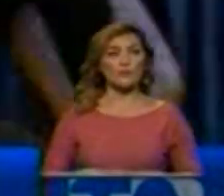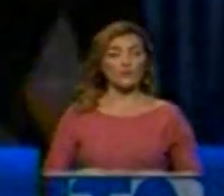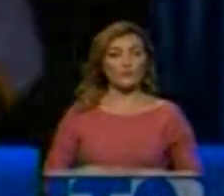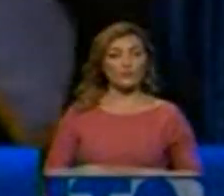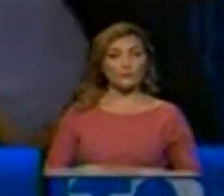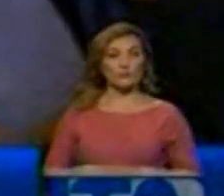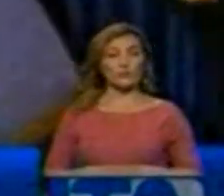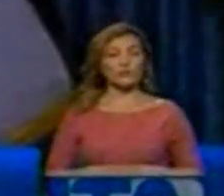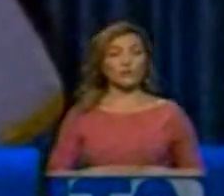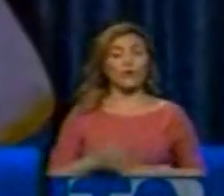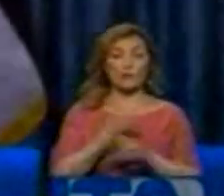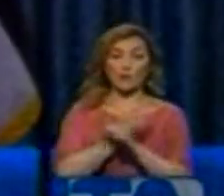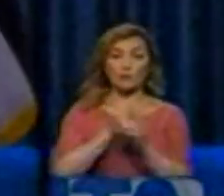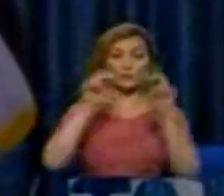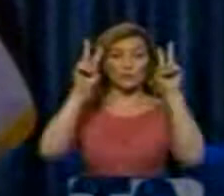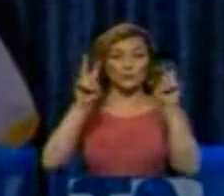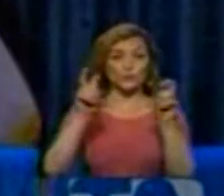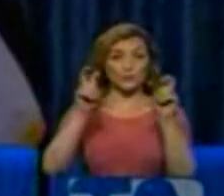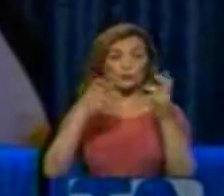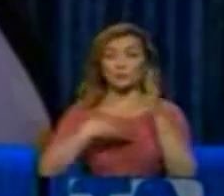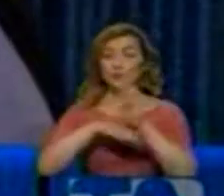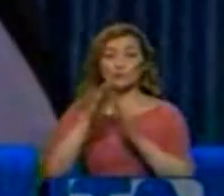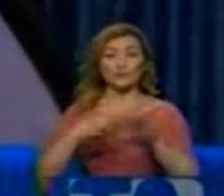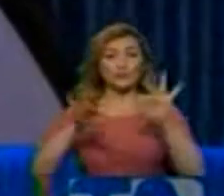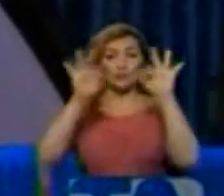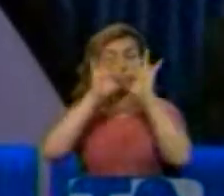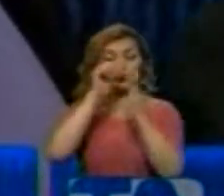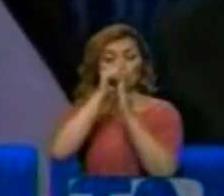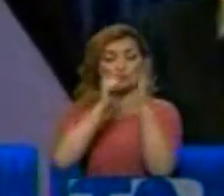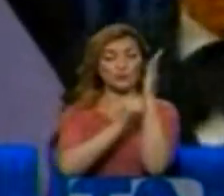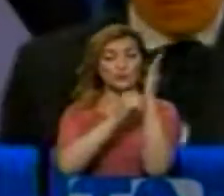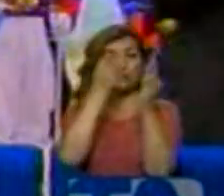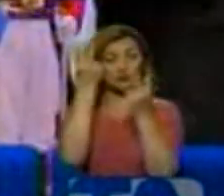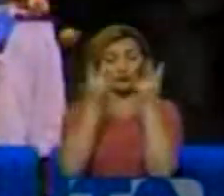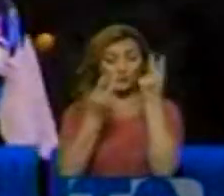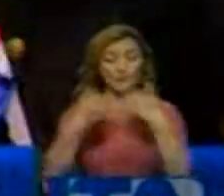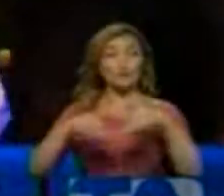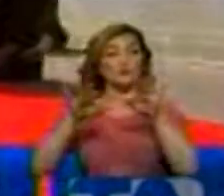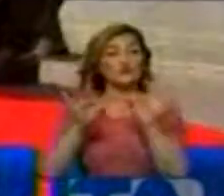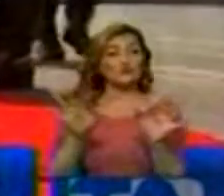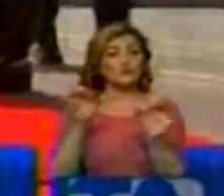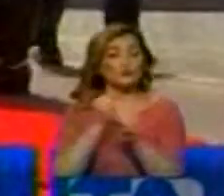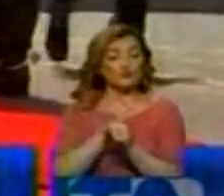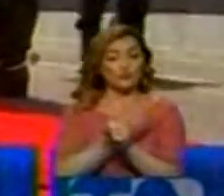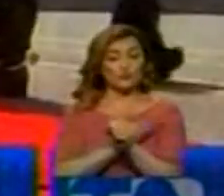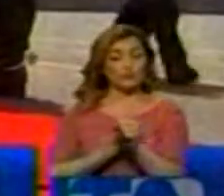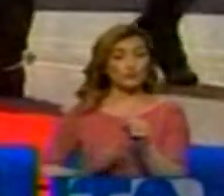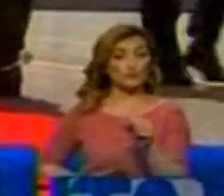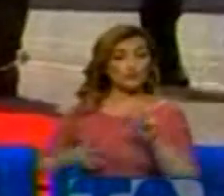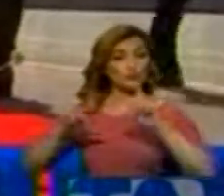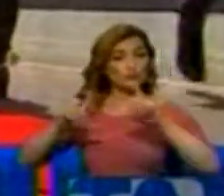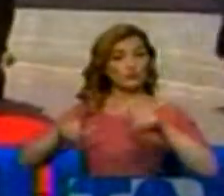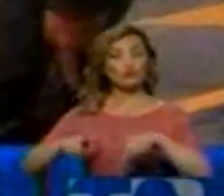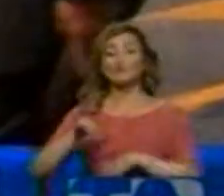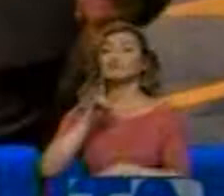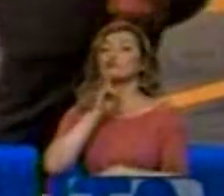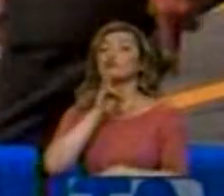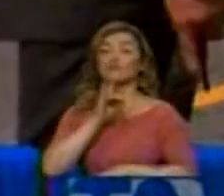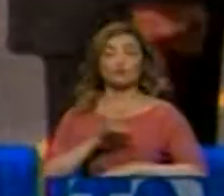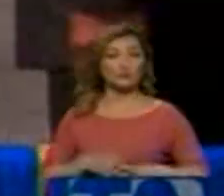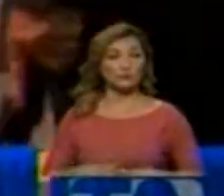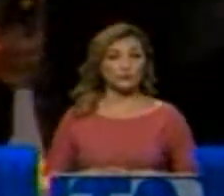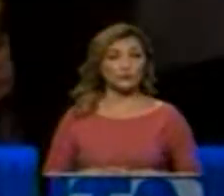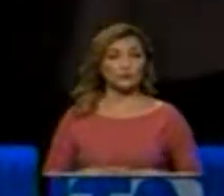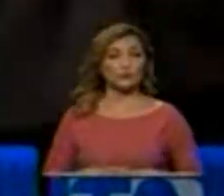La defensa es uno de los temas que constan en la agenda de la visita oficial que realizará el presidente Moreno a Estados Unidos. Y en